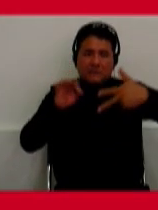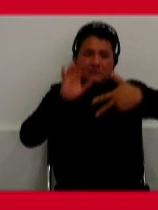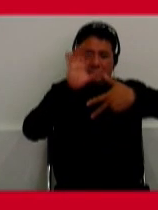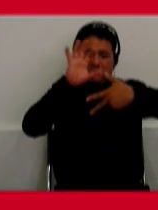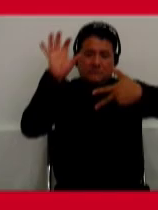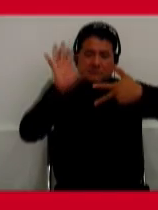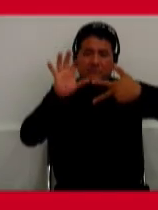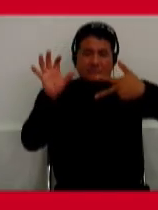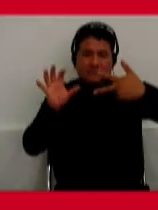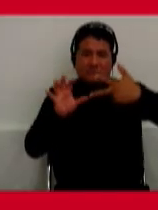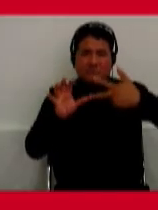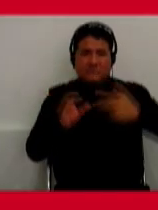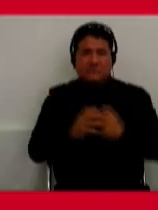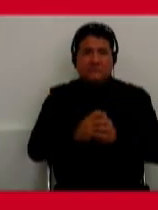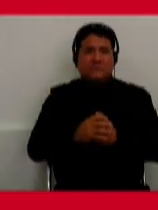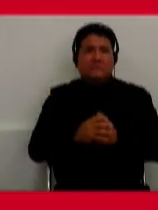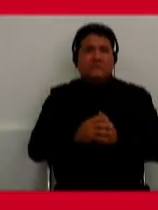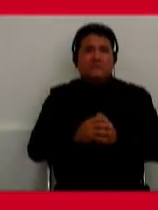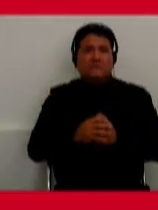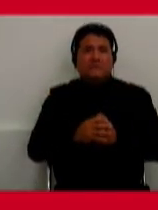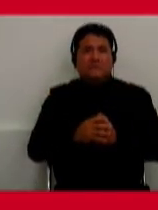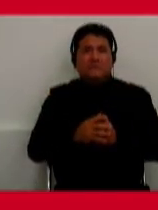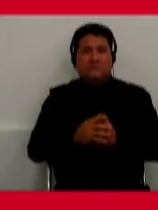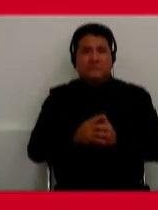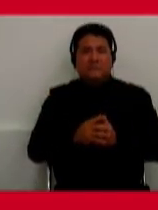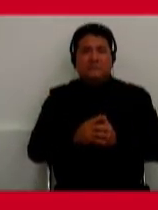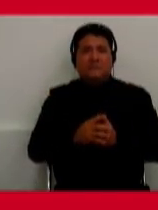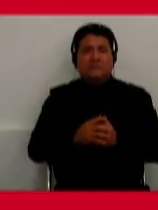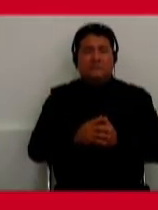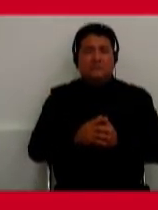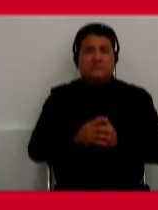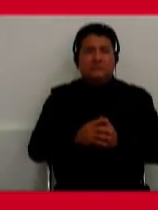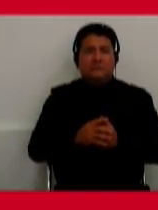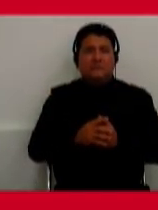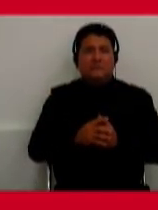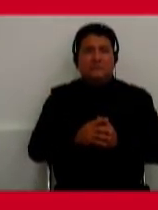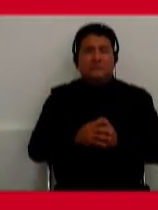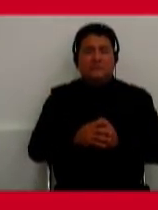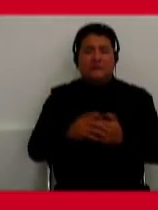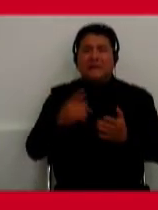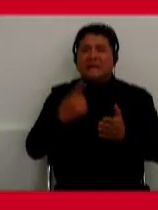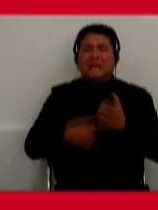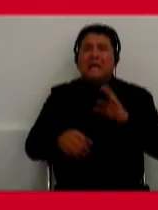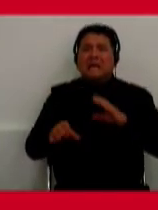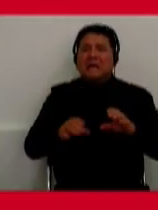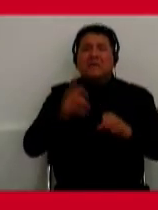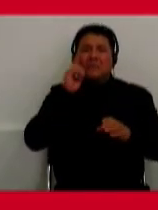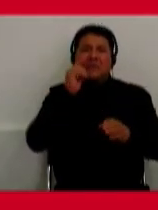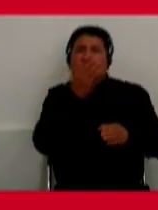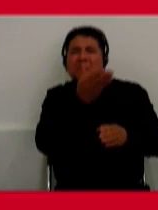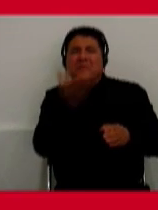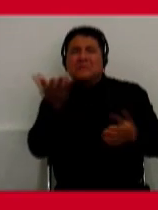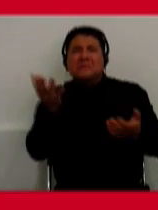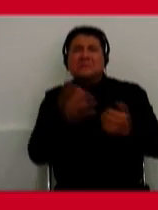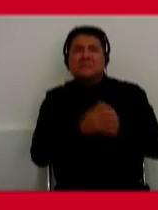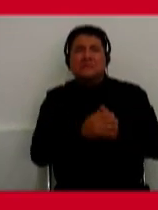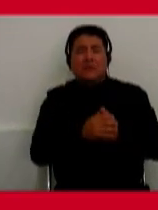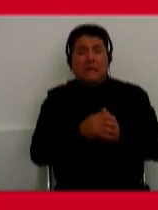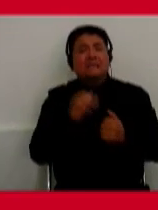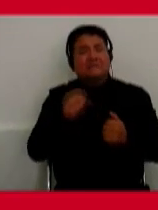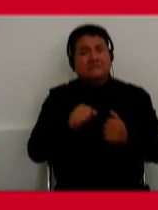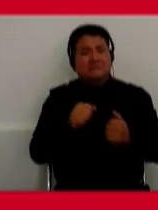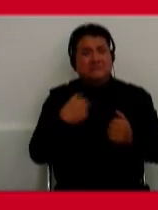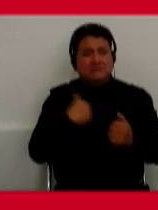case, básicamente para ver y analizar cada uno de ellos qué más podemos hacer, ¿no? Si bien es cierto, ya hemos reportado nuestras